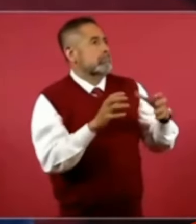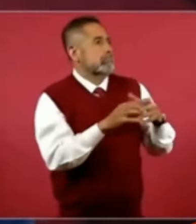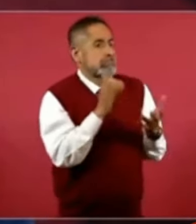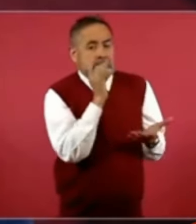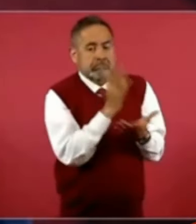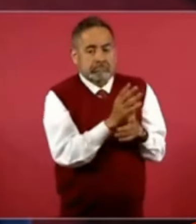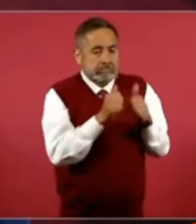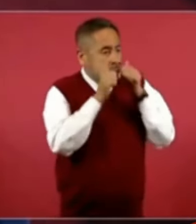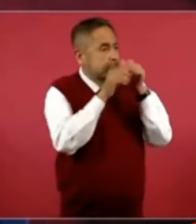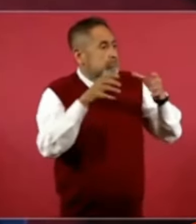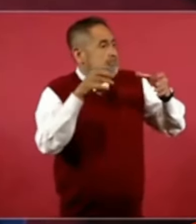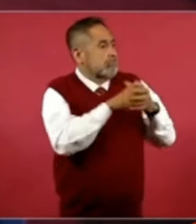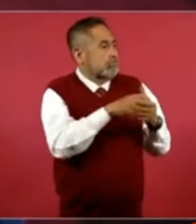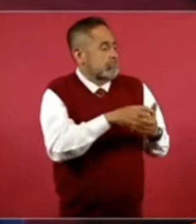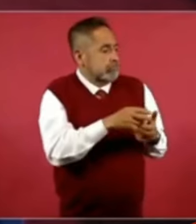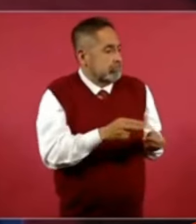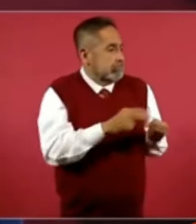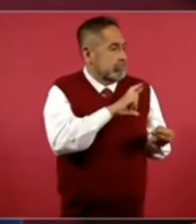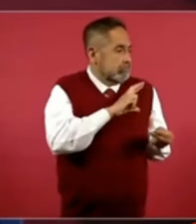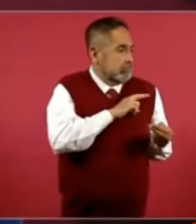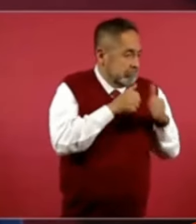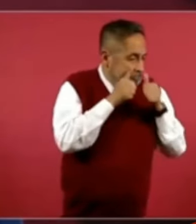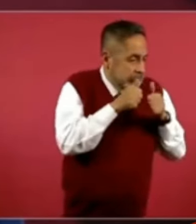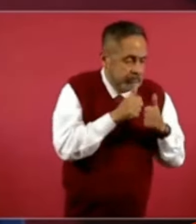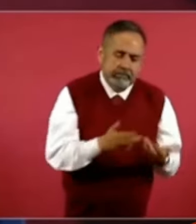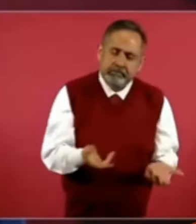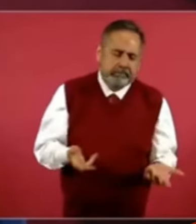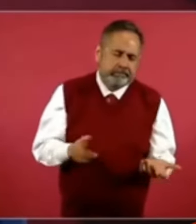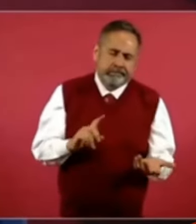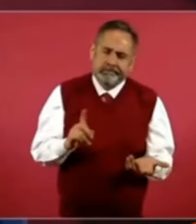solamente intereses particulares.